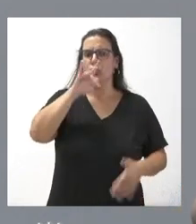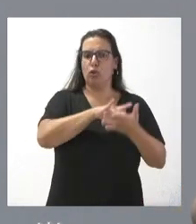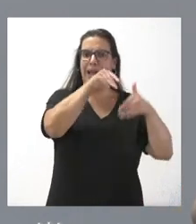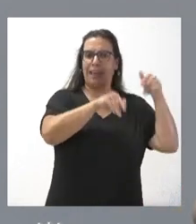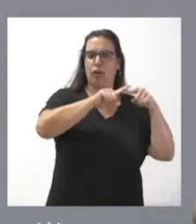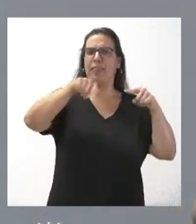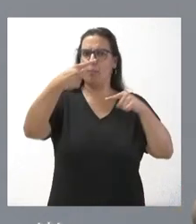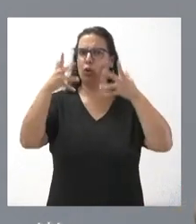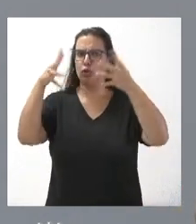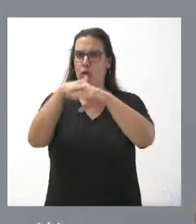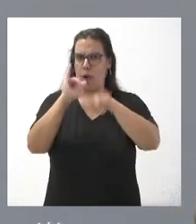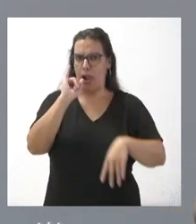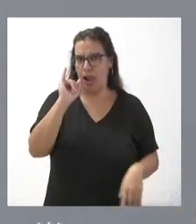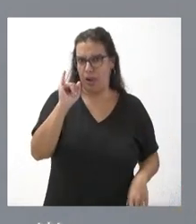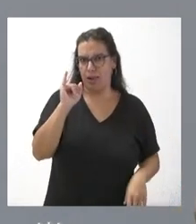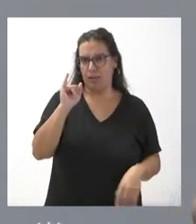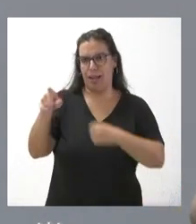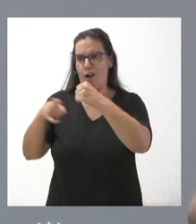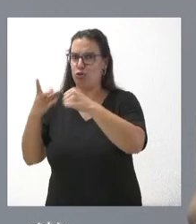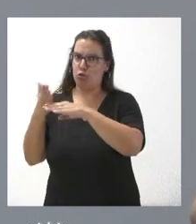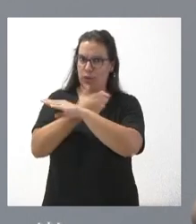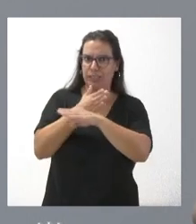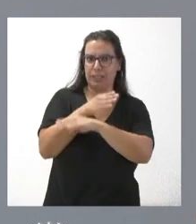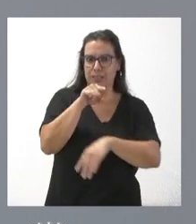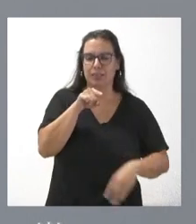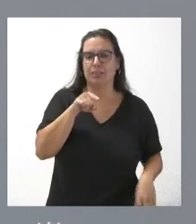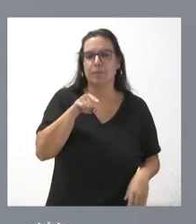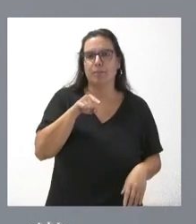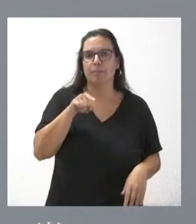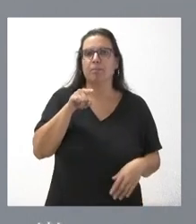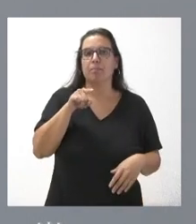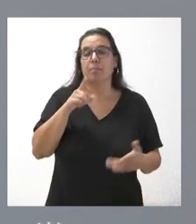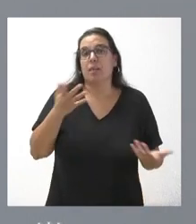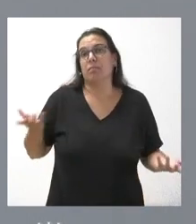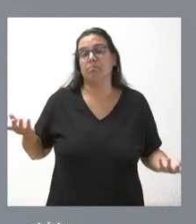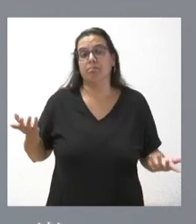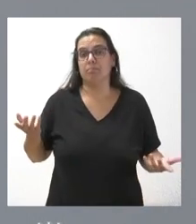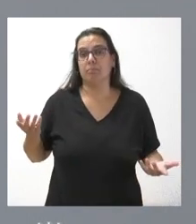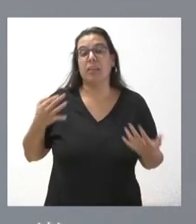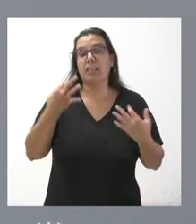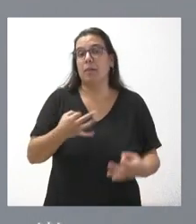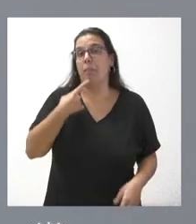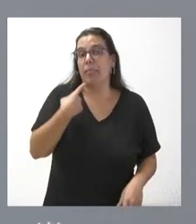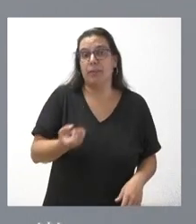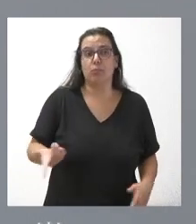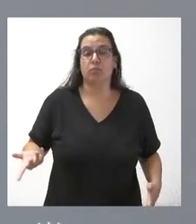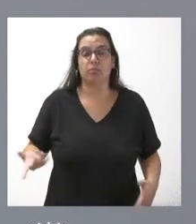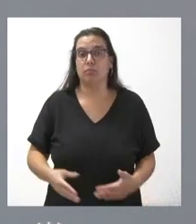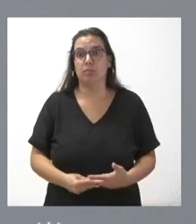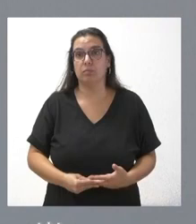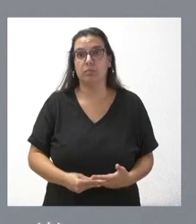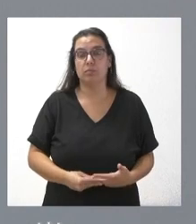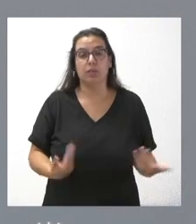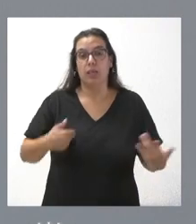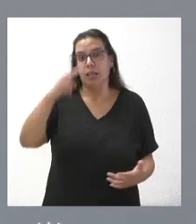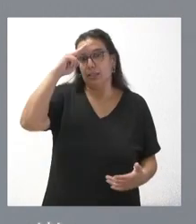Gobierno, si ustedes recuerdan, después de las elecciones, y siempre lo dijimos, que respetamos